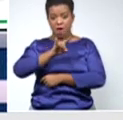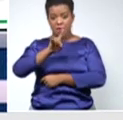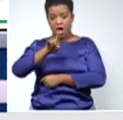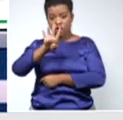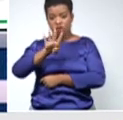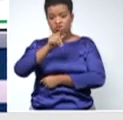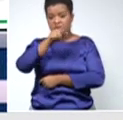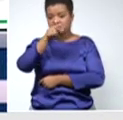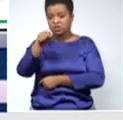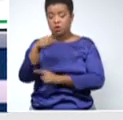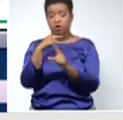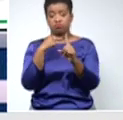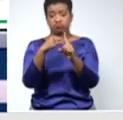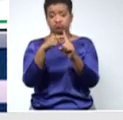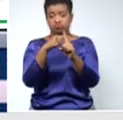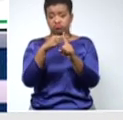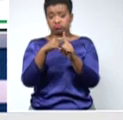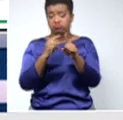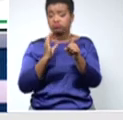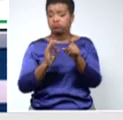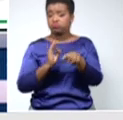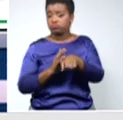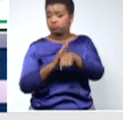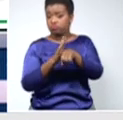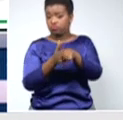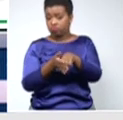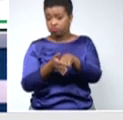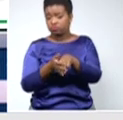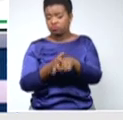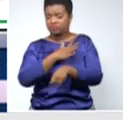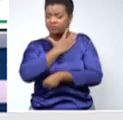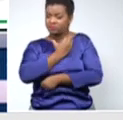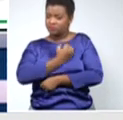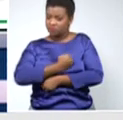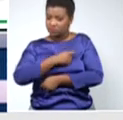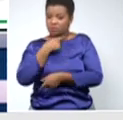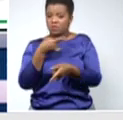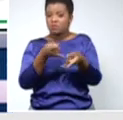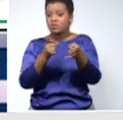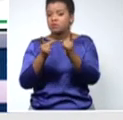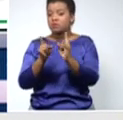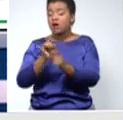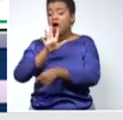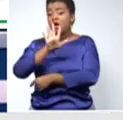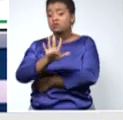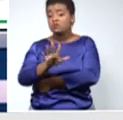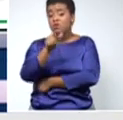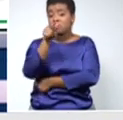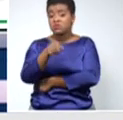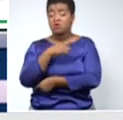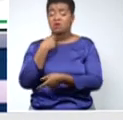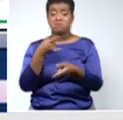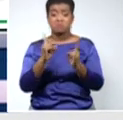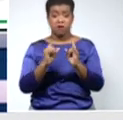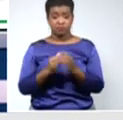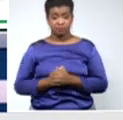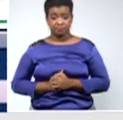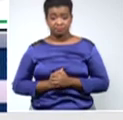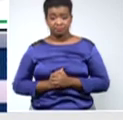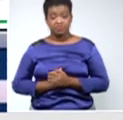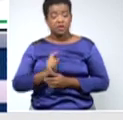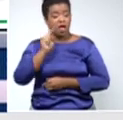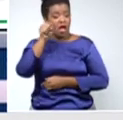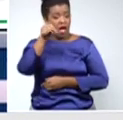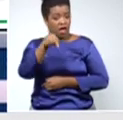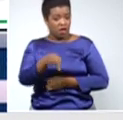pacientes positivos a la COVID-19 y se lamentaba el deceso de 5 personas. Se incorpora a